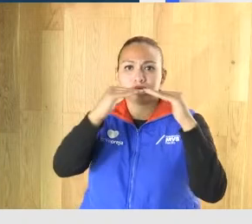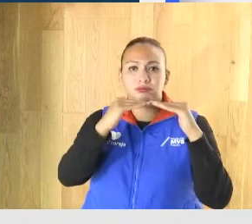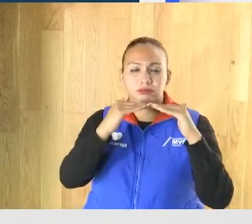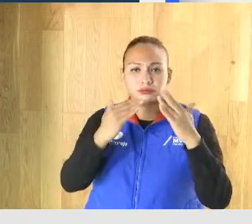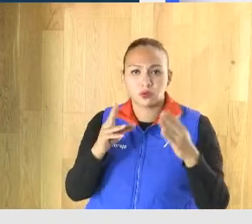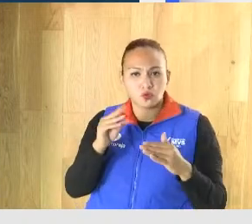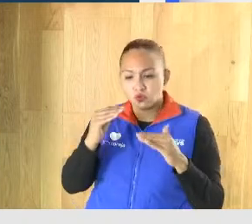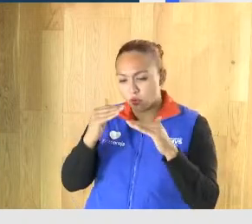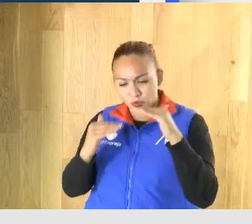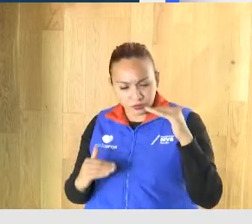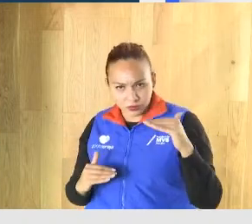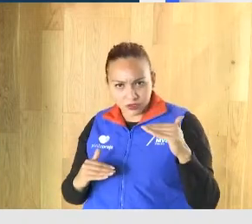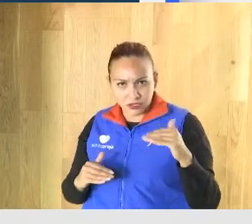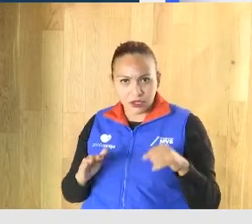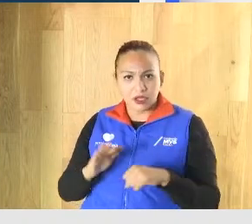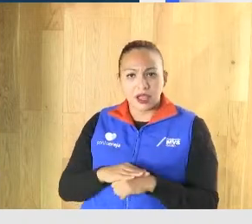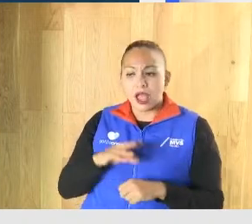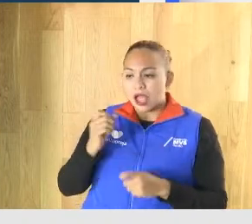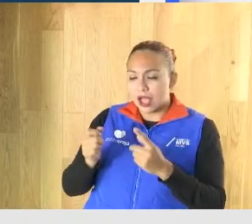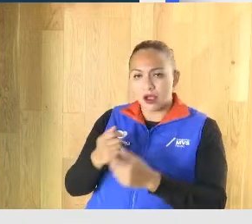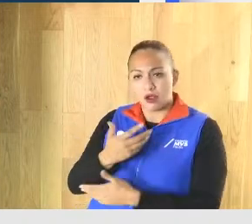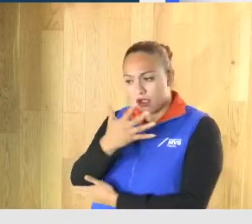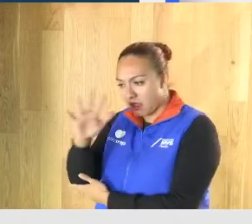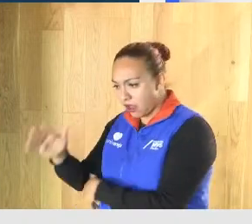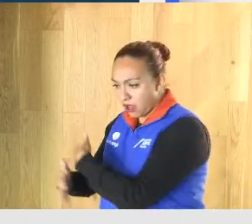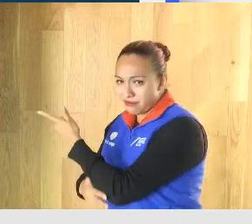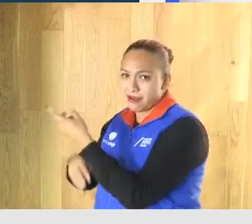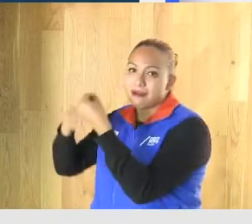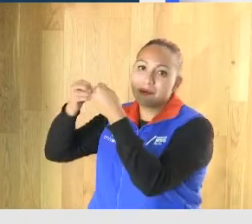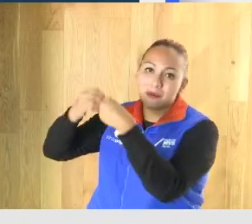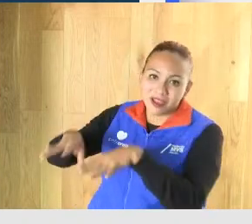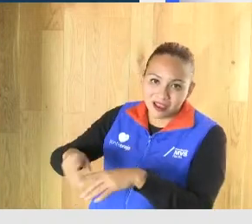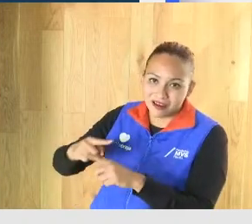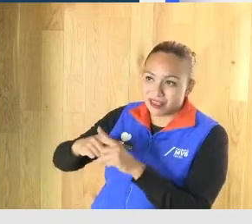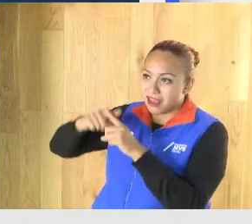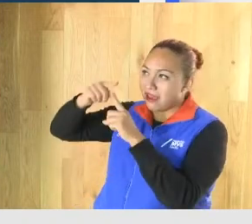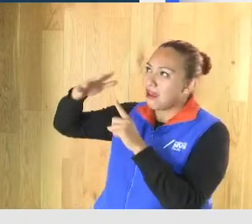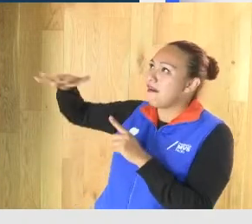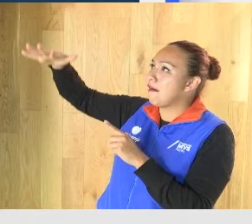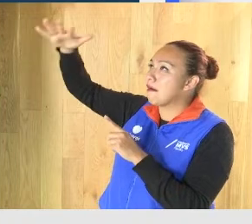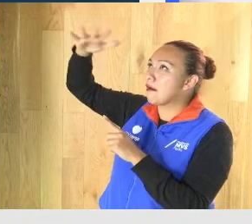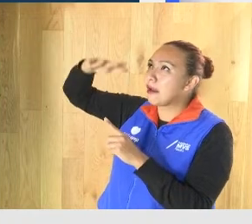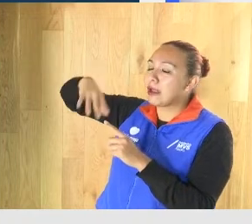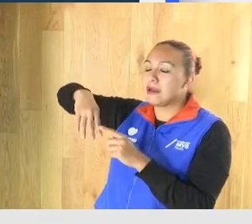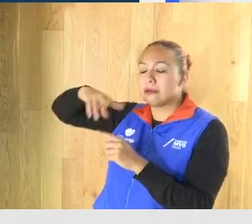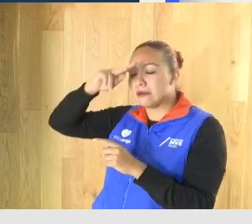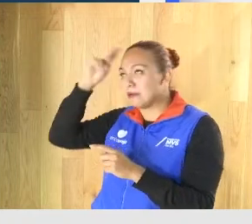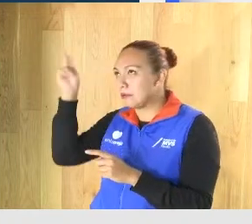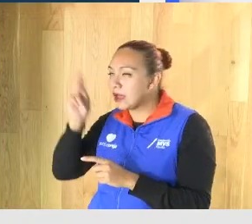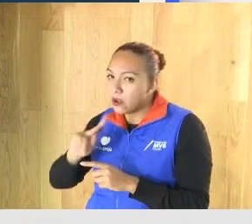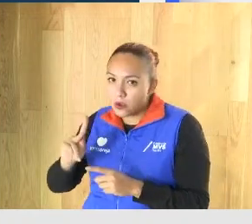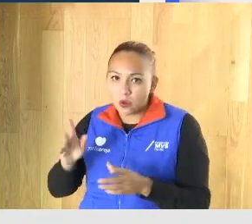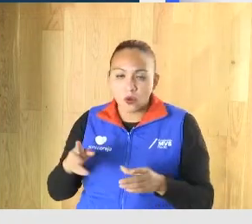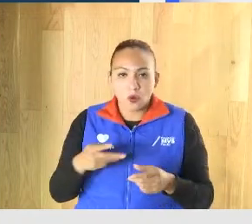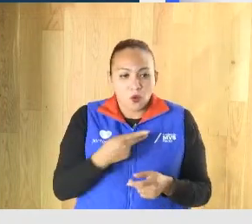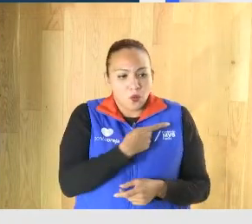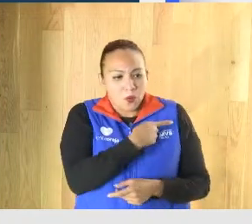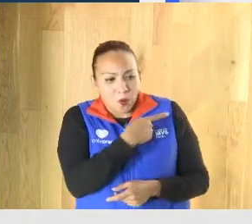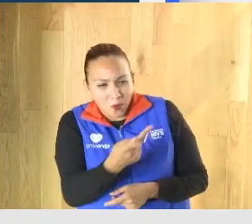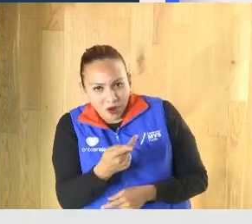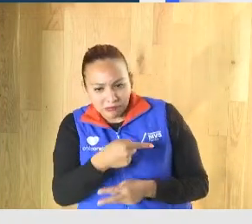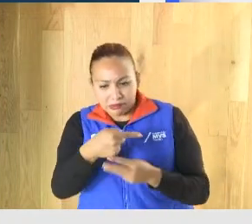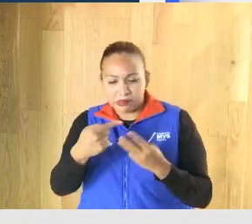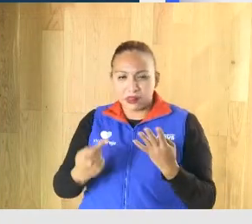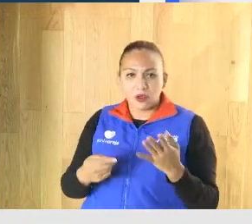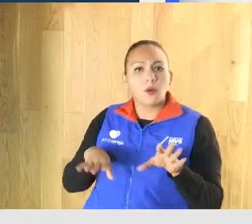con el cambio climático y la pérdida de biodiversidad, según el World Business Council, ha de ser 3 objetivos desde